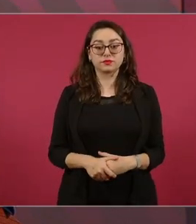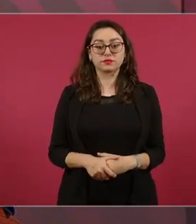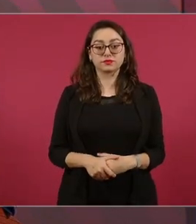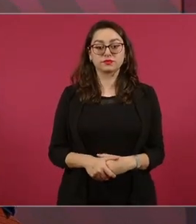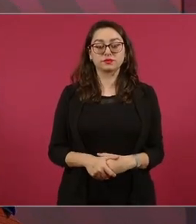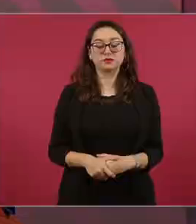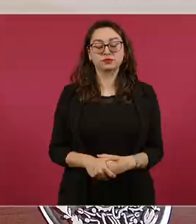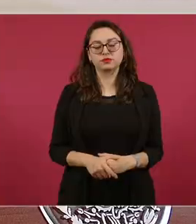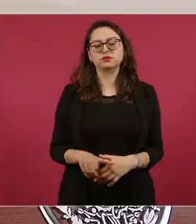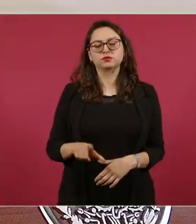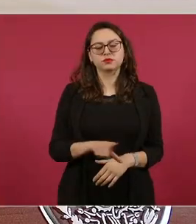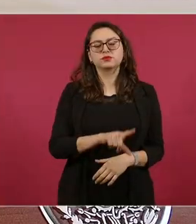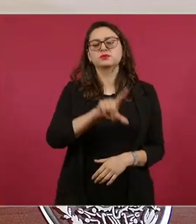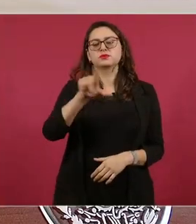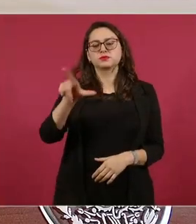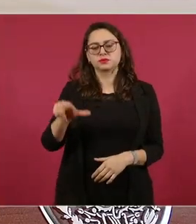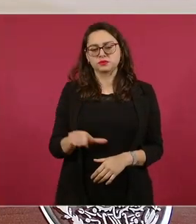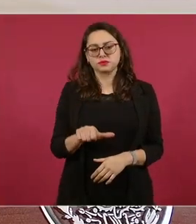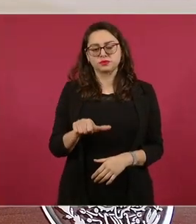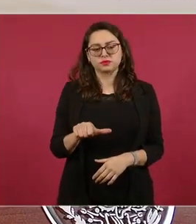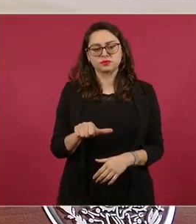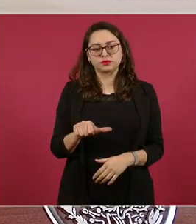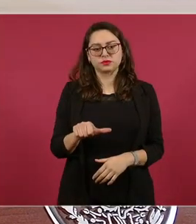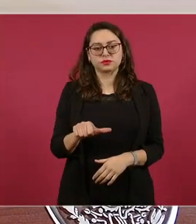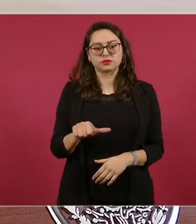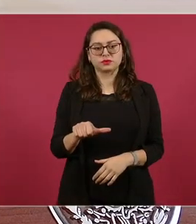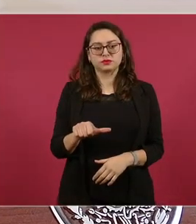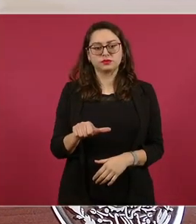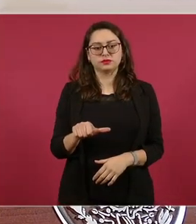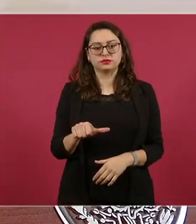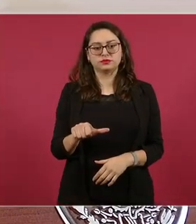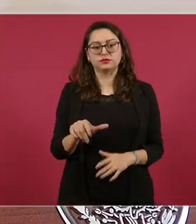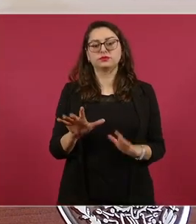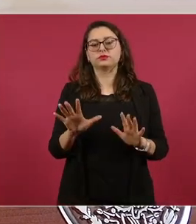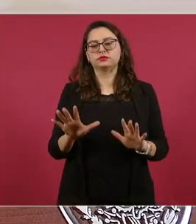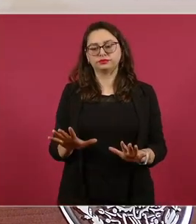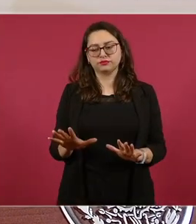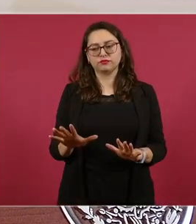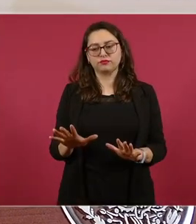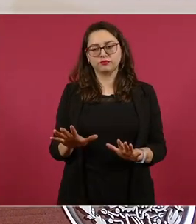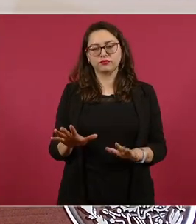el respeto al presidente en turno.